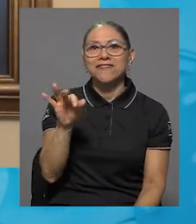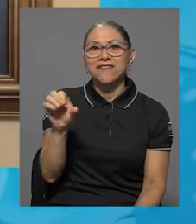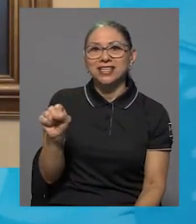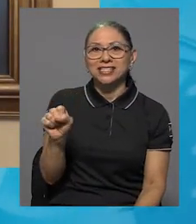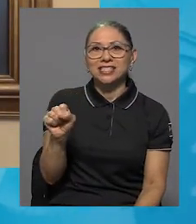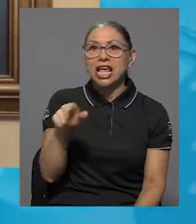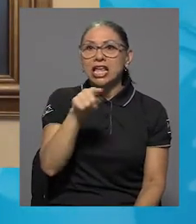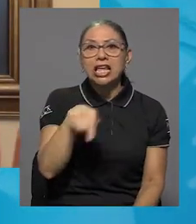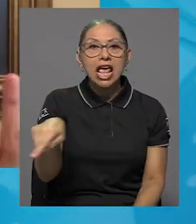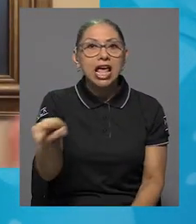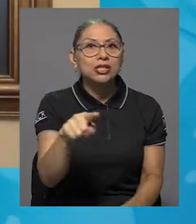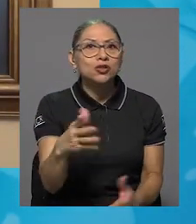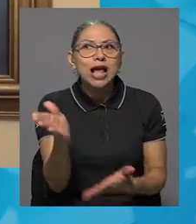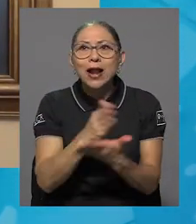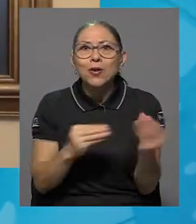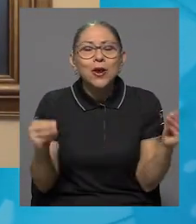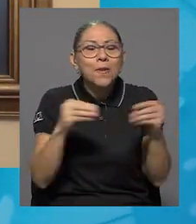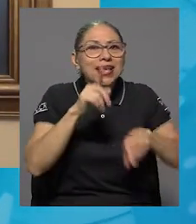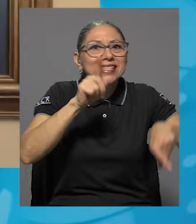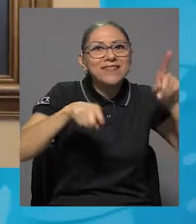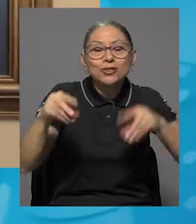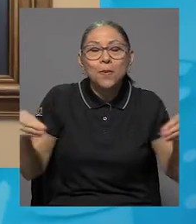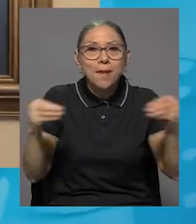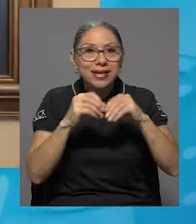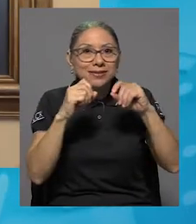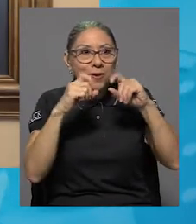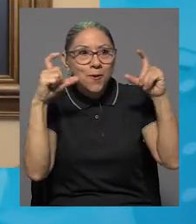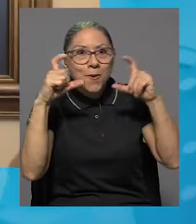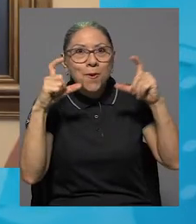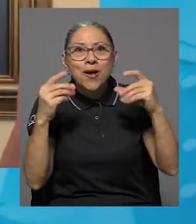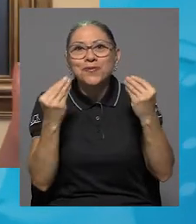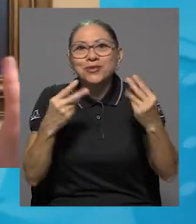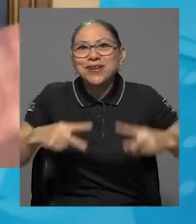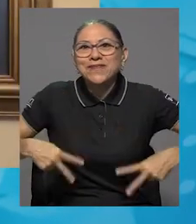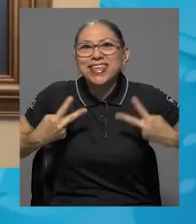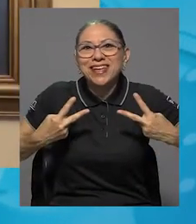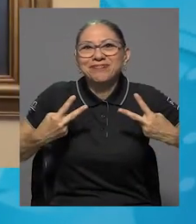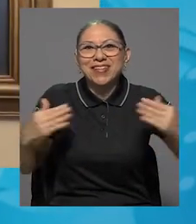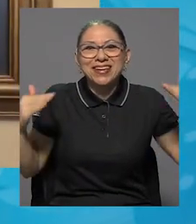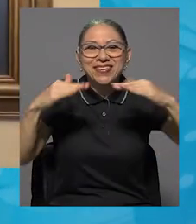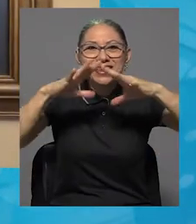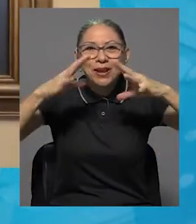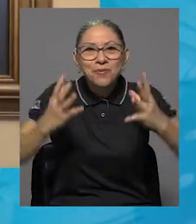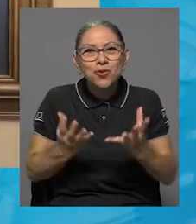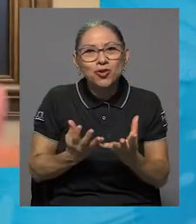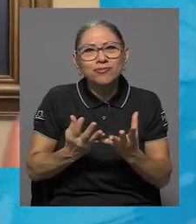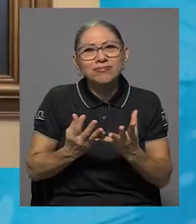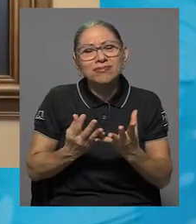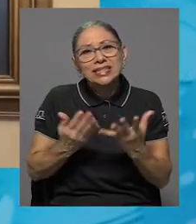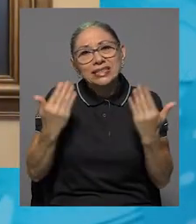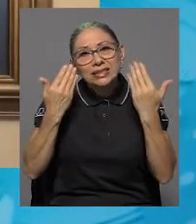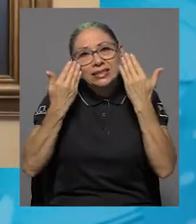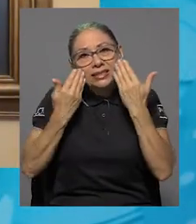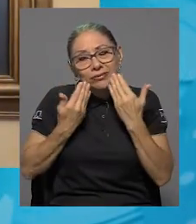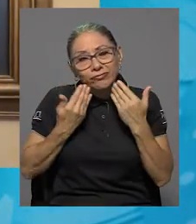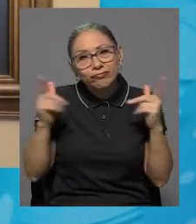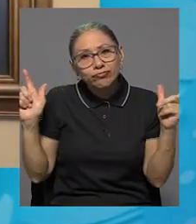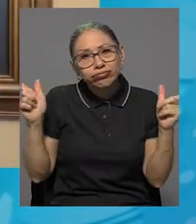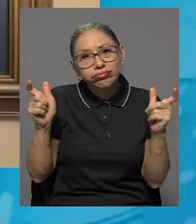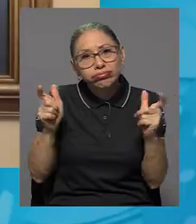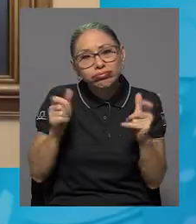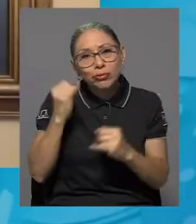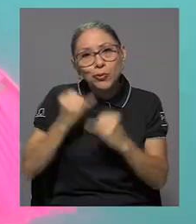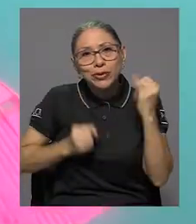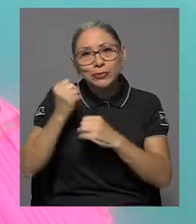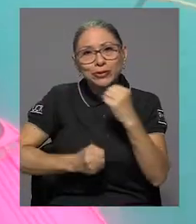ecosistemas más diversos y más impresionantes y llenos de vida del mundo, pero que tristemente hemos visto cómo se han ido perdiendo en estos últimos